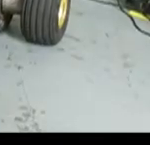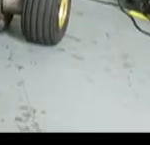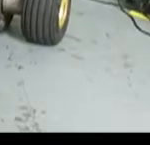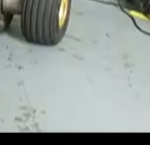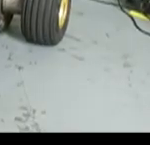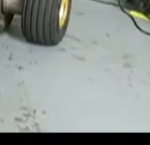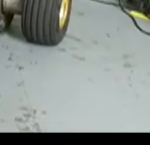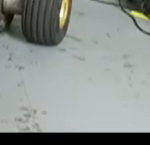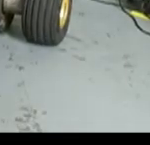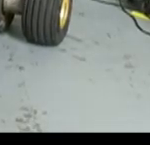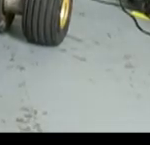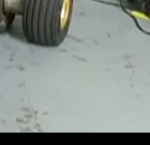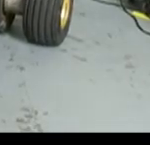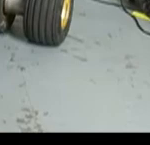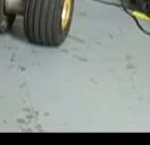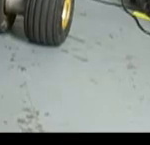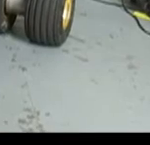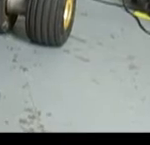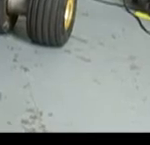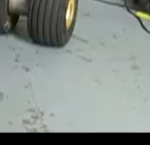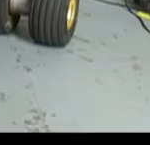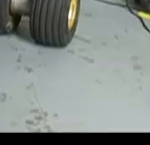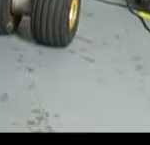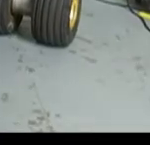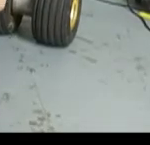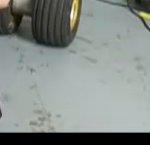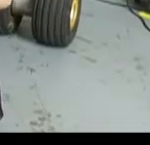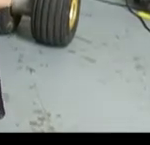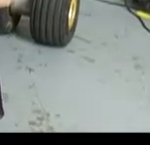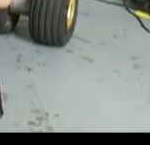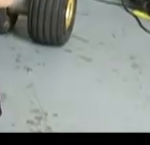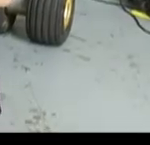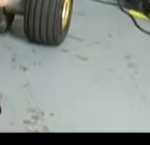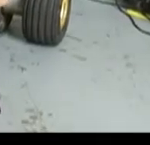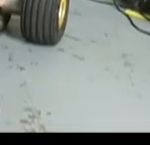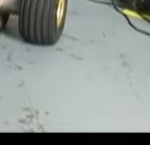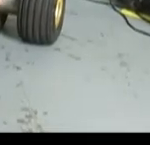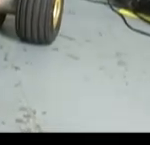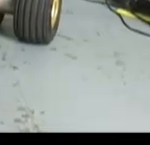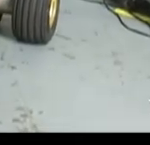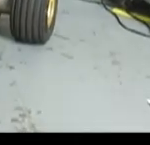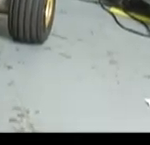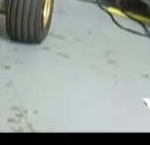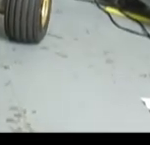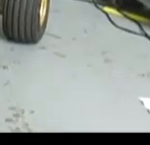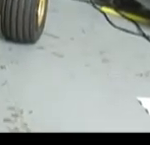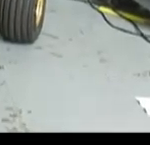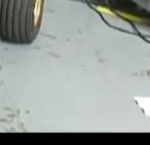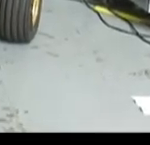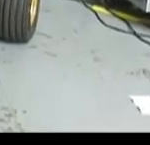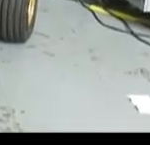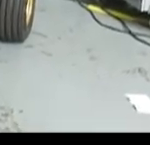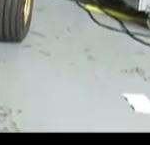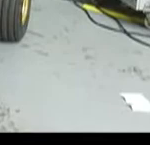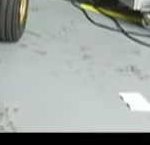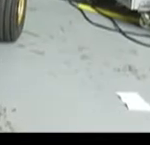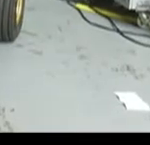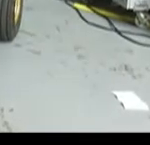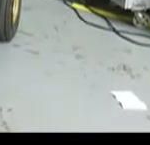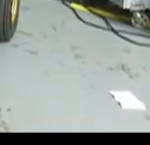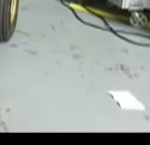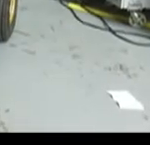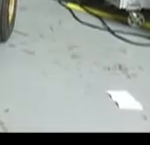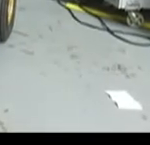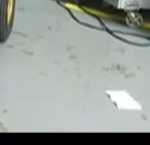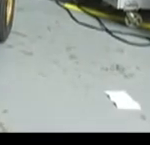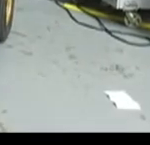Muchísimas gracias por enseñarnos un poco de tu trabajo aquí en la parte de robótica del Johnson Space Center. Y nada más te quiero preguntar cuáles son tus